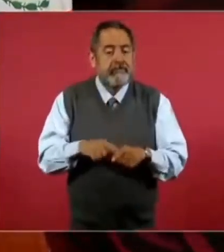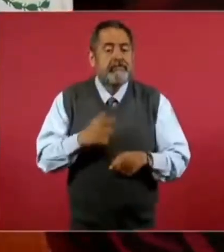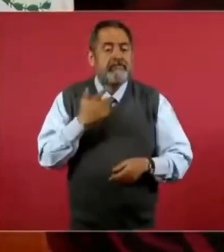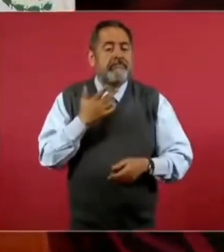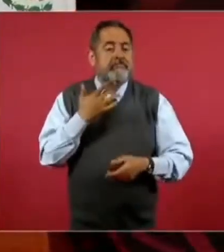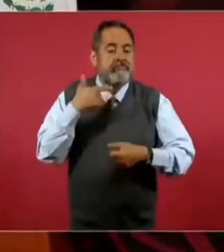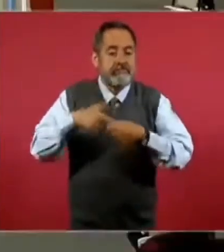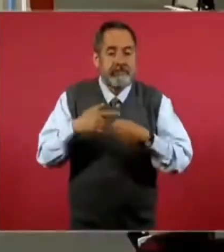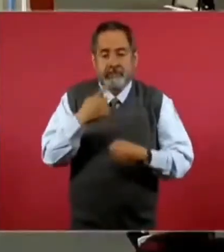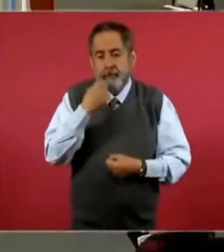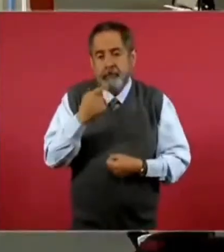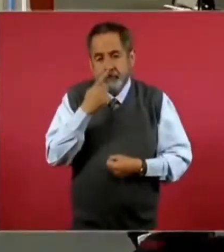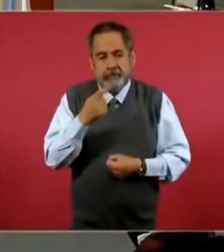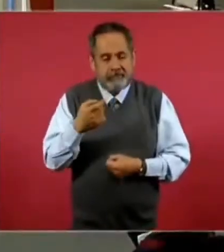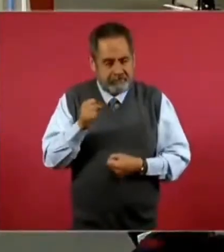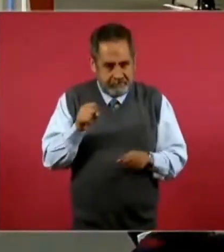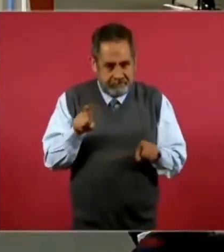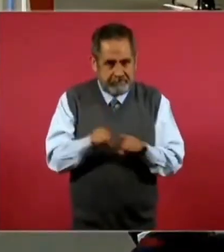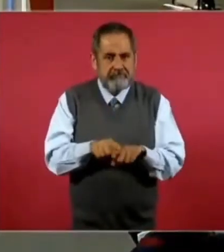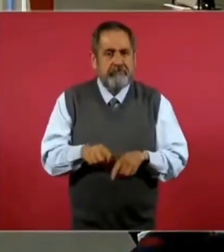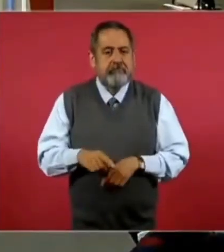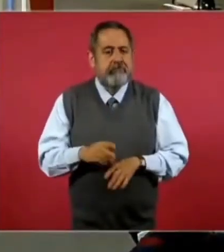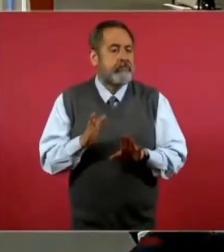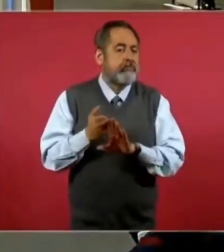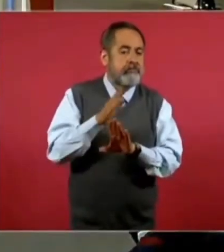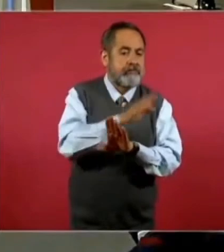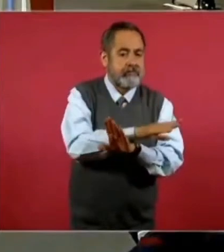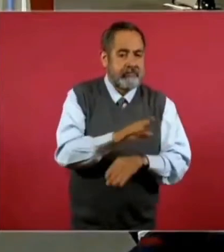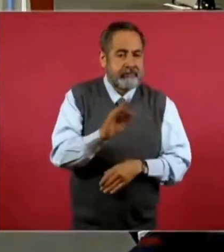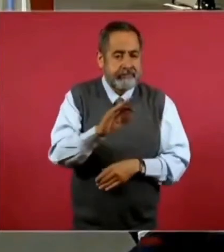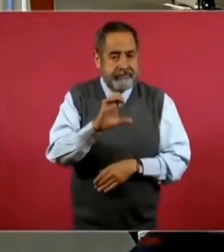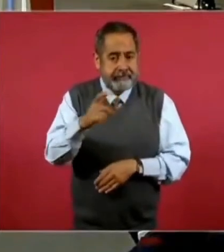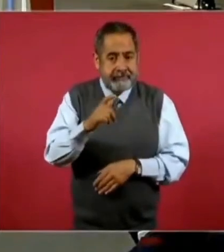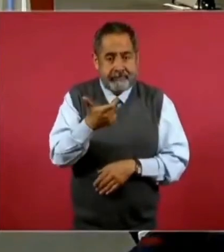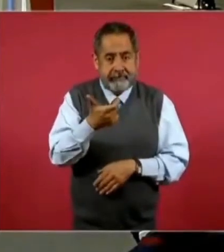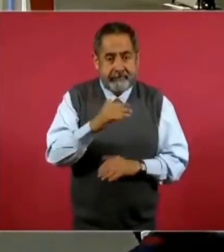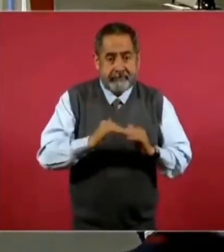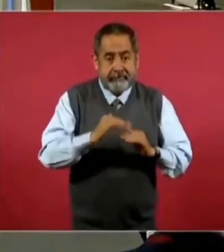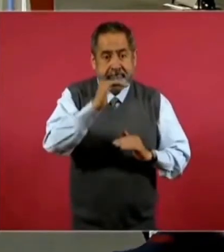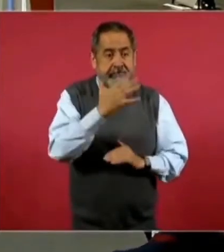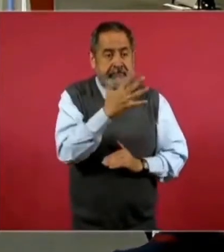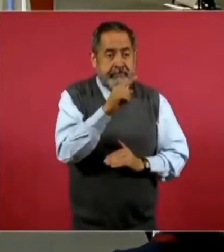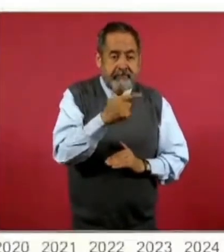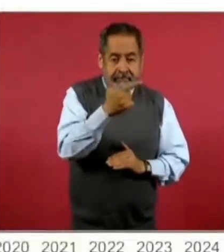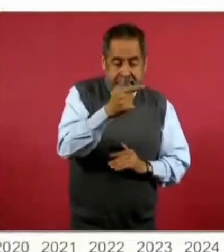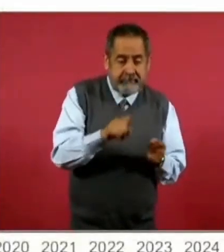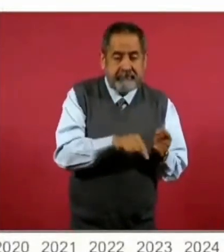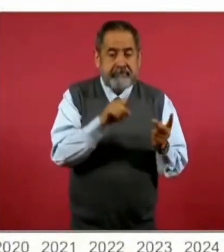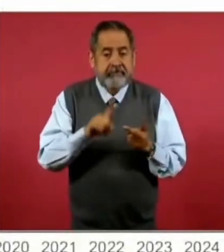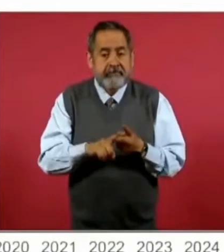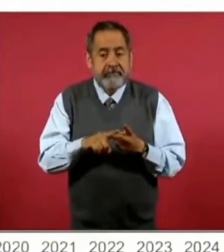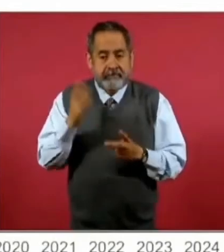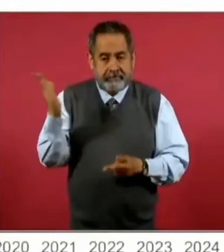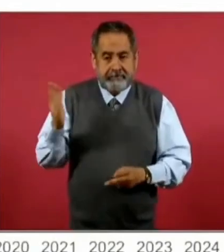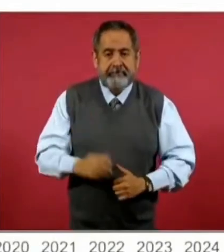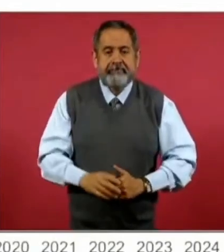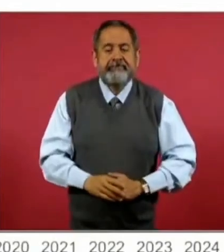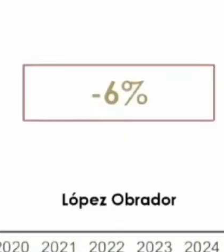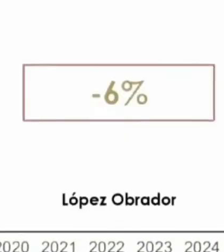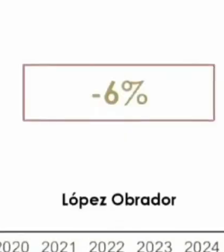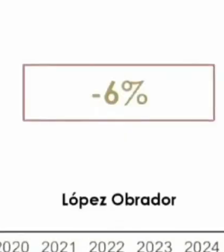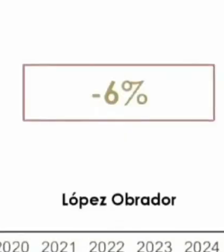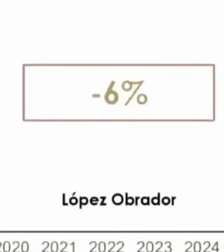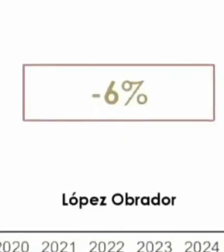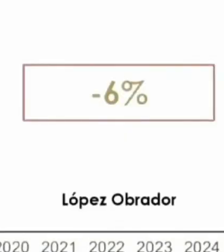Lo mismo, con Calderón aumentó 5.7%, con Peña 46%,